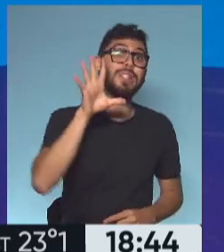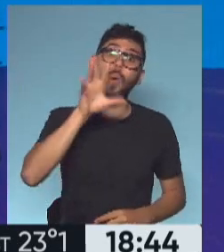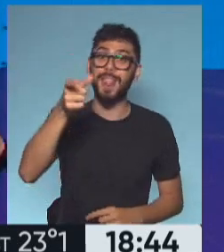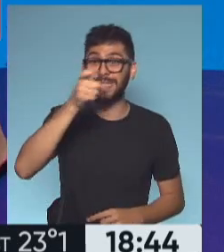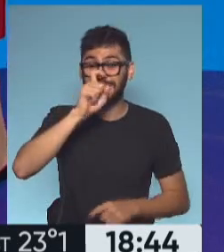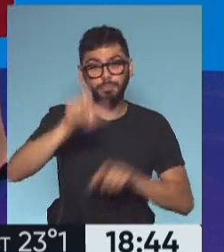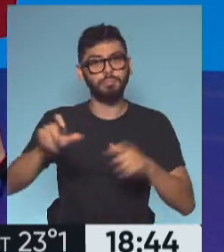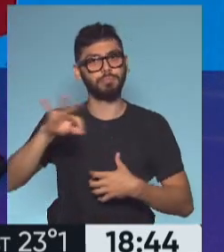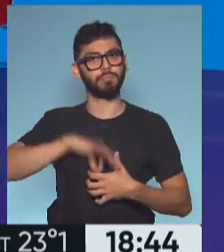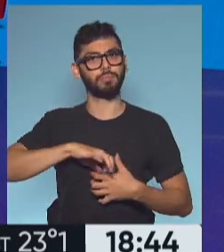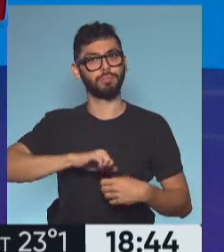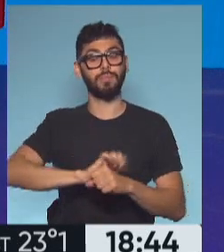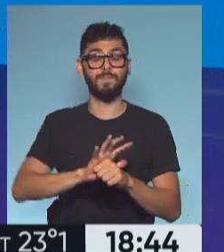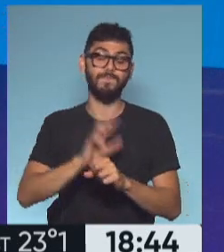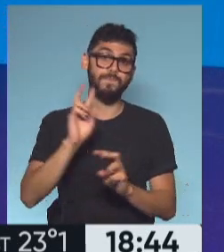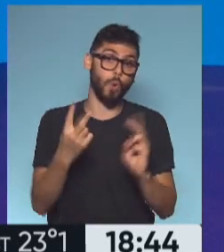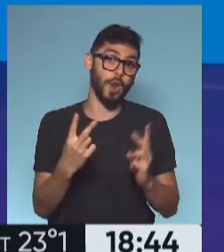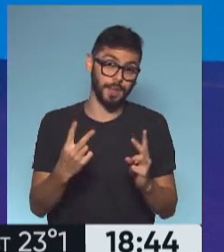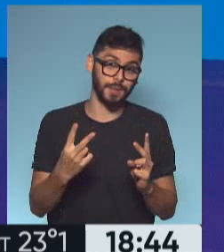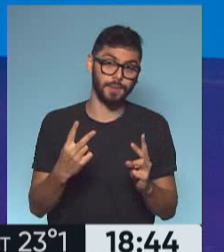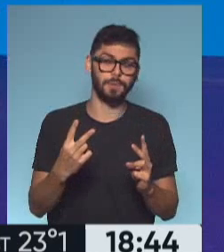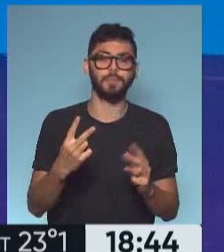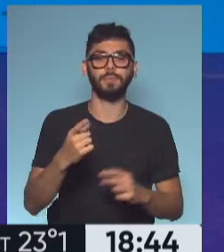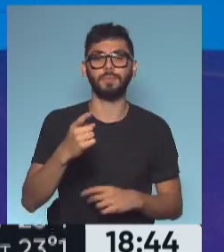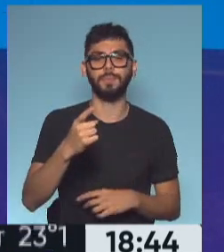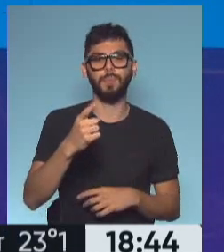57.957 casos o muertes por el COVID. Recuperados,